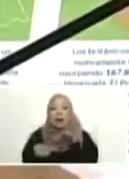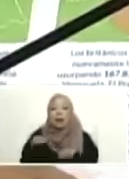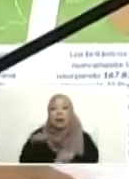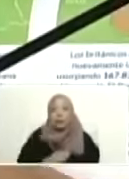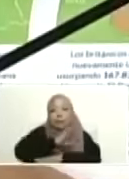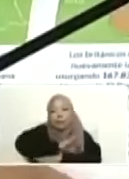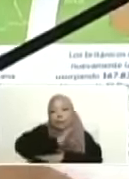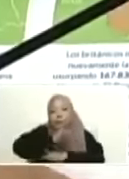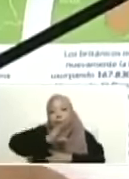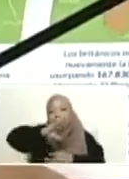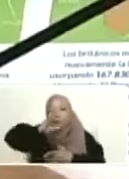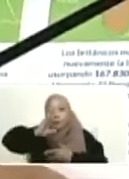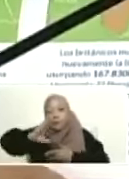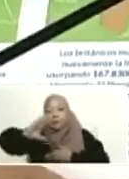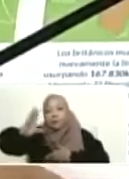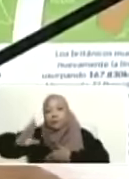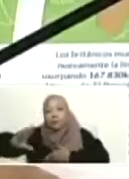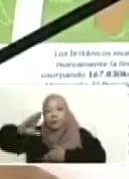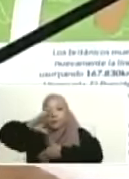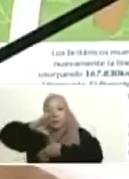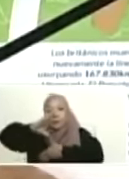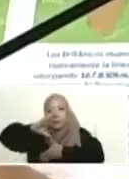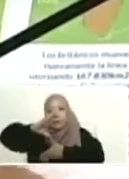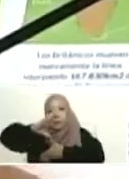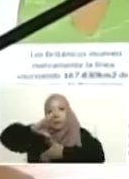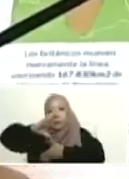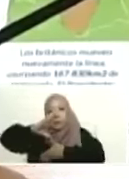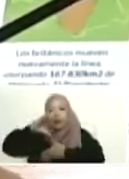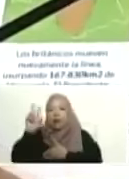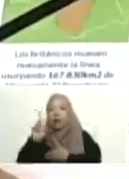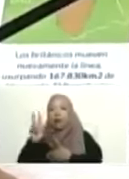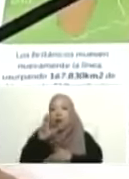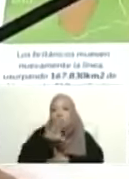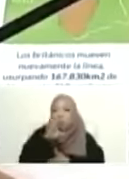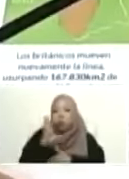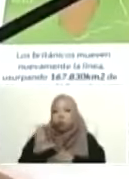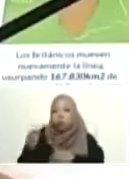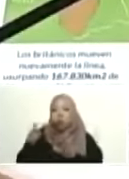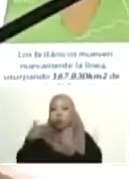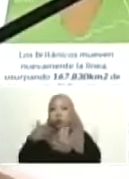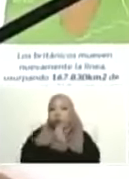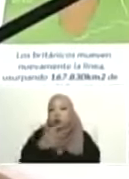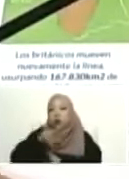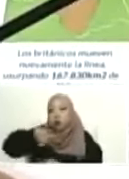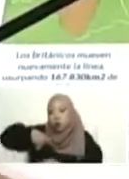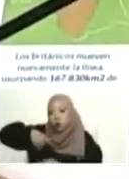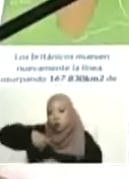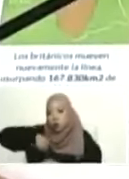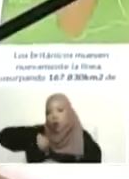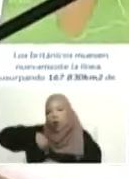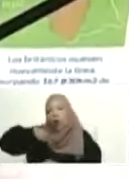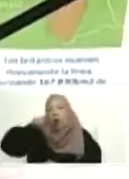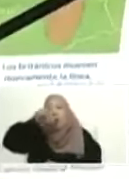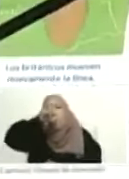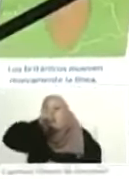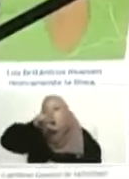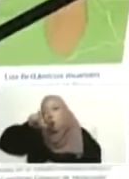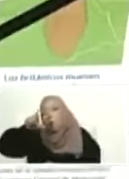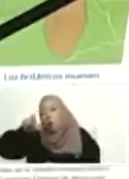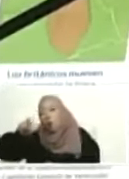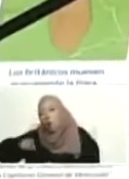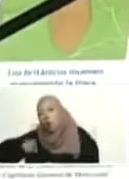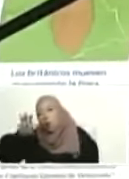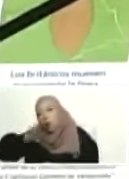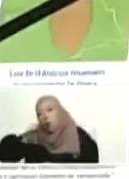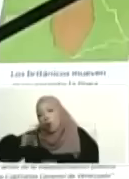Ya entrándole, Cilia, a una parte de nuestra Guayana Esequiba, que ya había